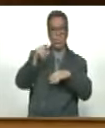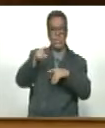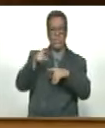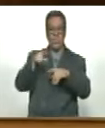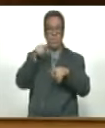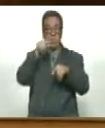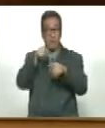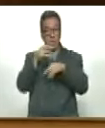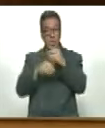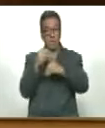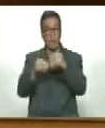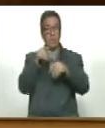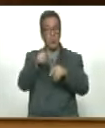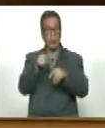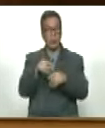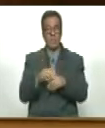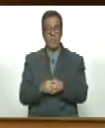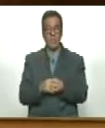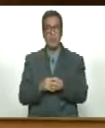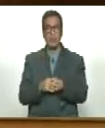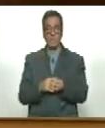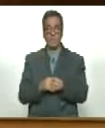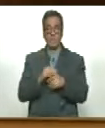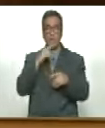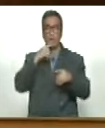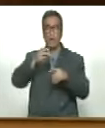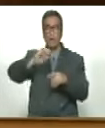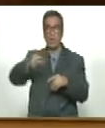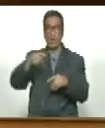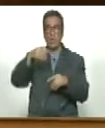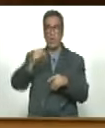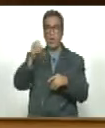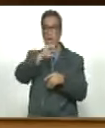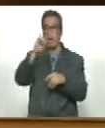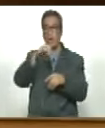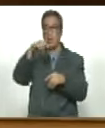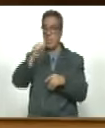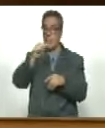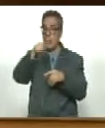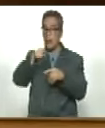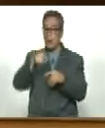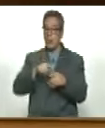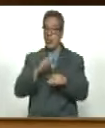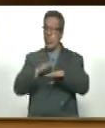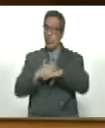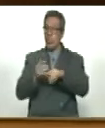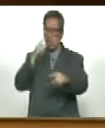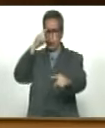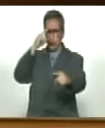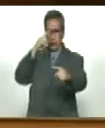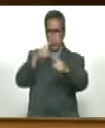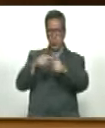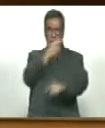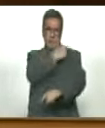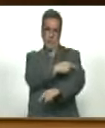son discriminados en la Franja de Gaza. Son discriminados porque apuntan a los hospitales, apuntan